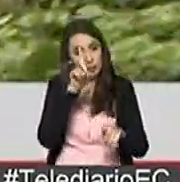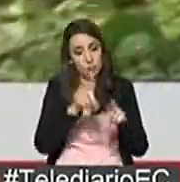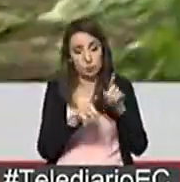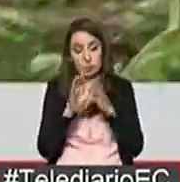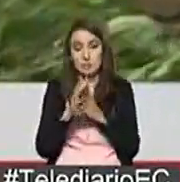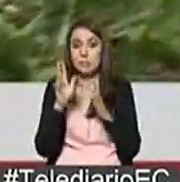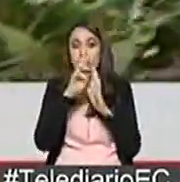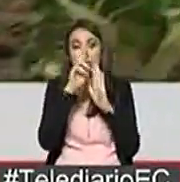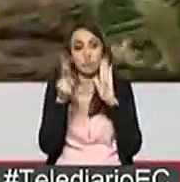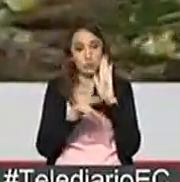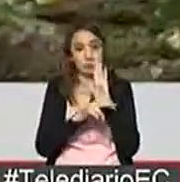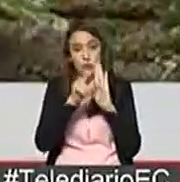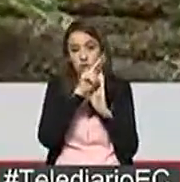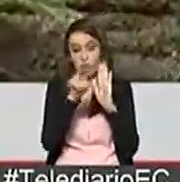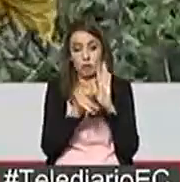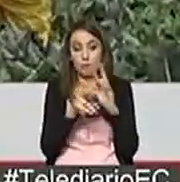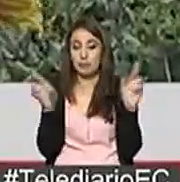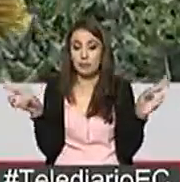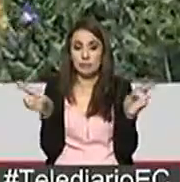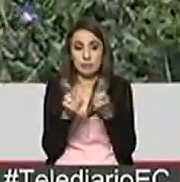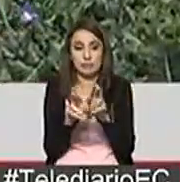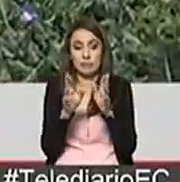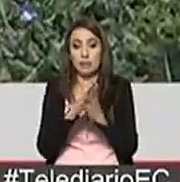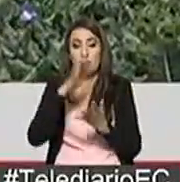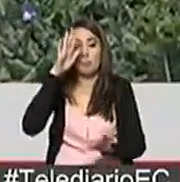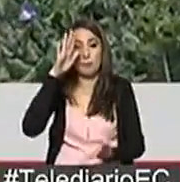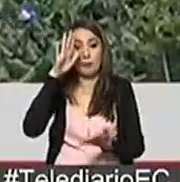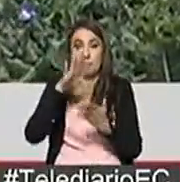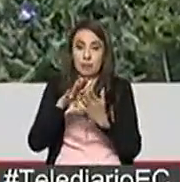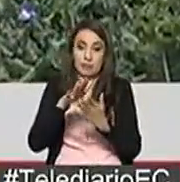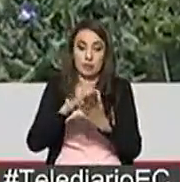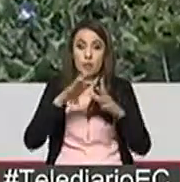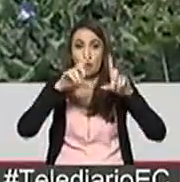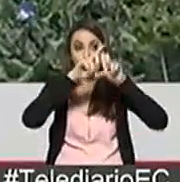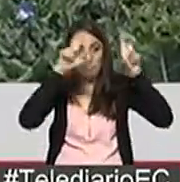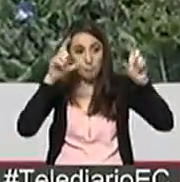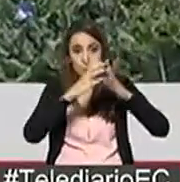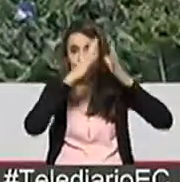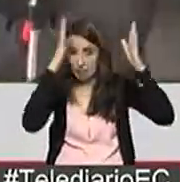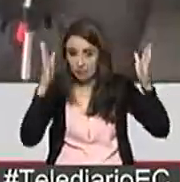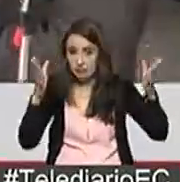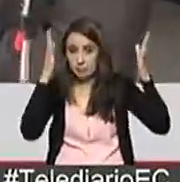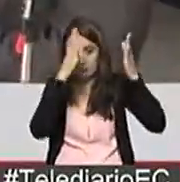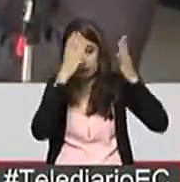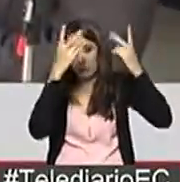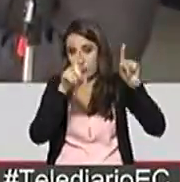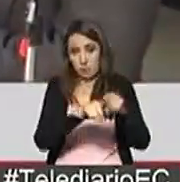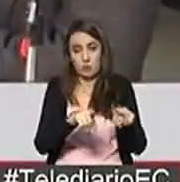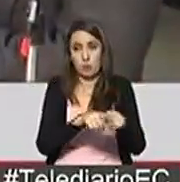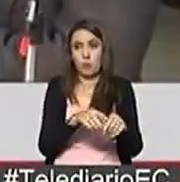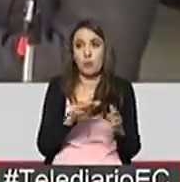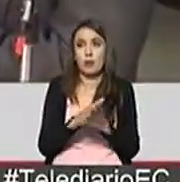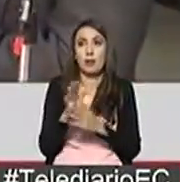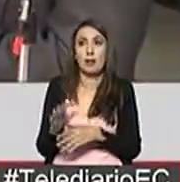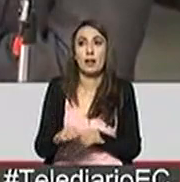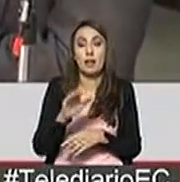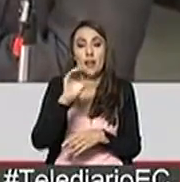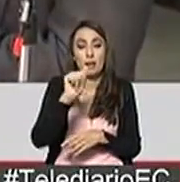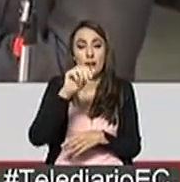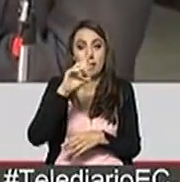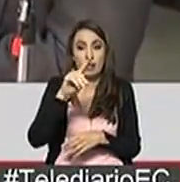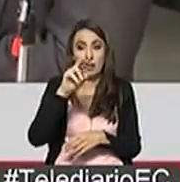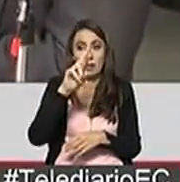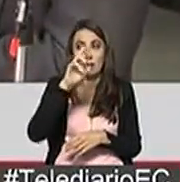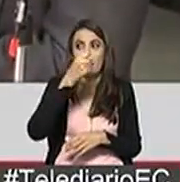a reducir la estructura de costos tanto para el grande, mediano y pequeño productor y agricultor, sostuvo Andrés Briones, director del Instituto